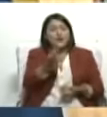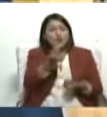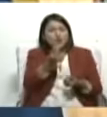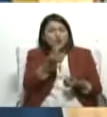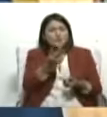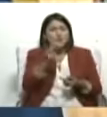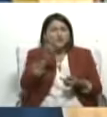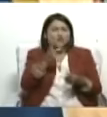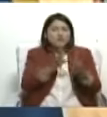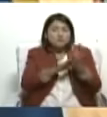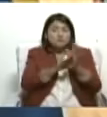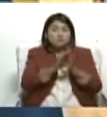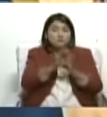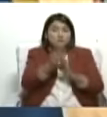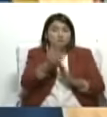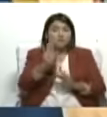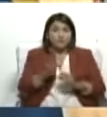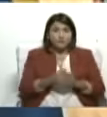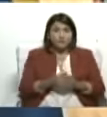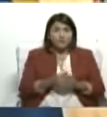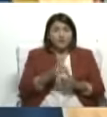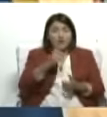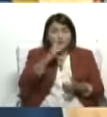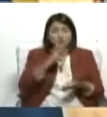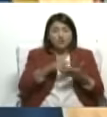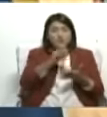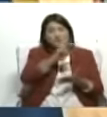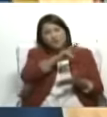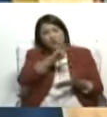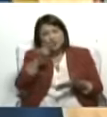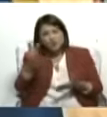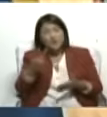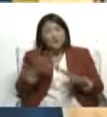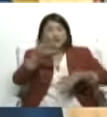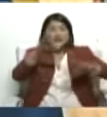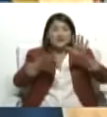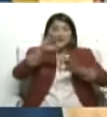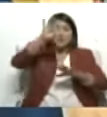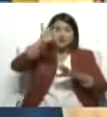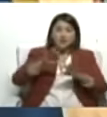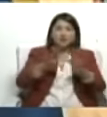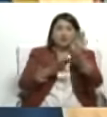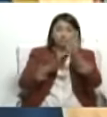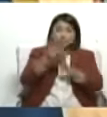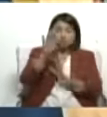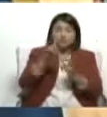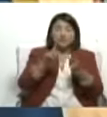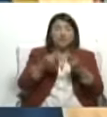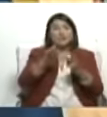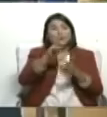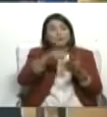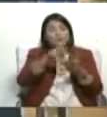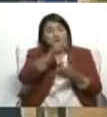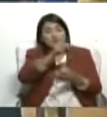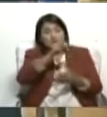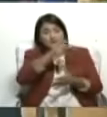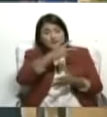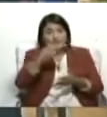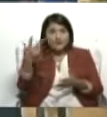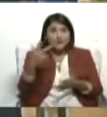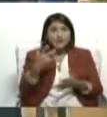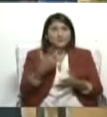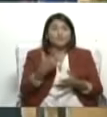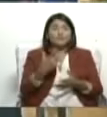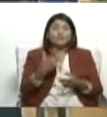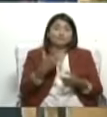nuevo comercio. En el año 2022 exhibimos un crecimiento del 15%, el año 2023 un crecimiento del 5,5%, este